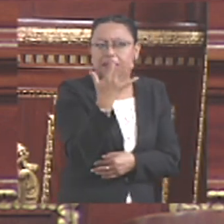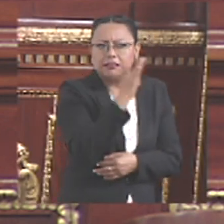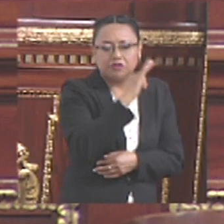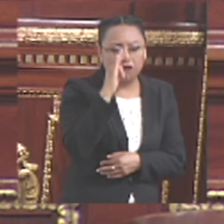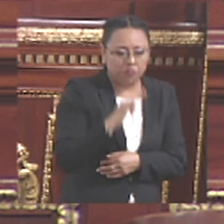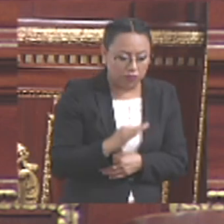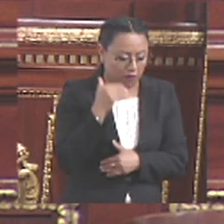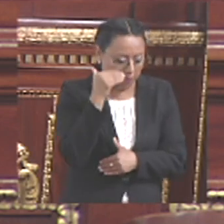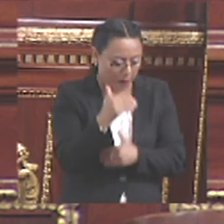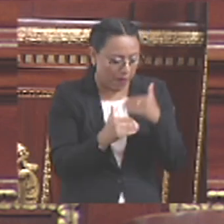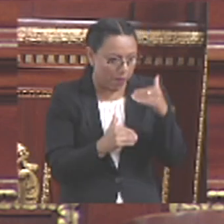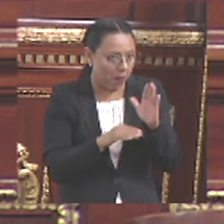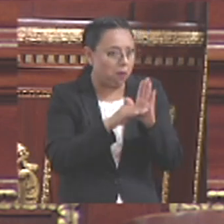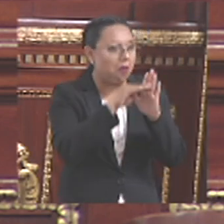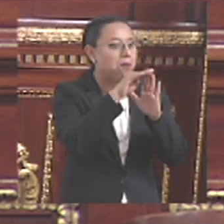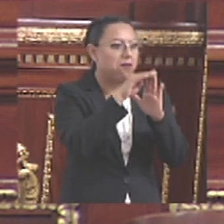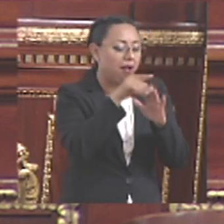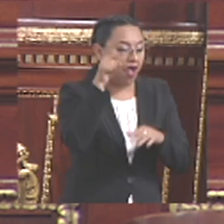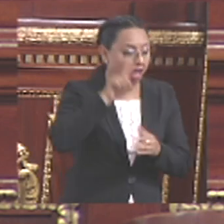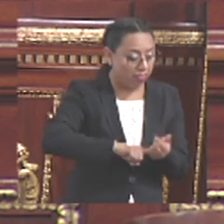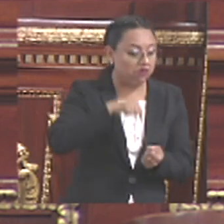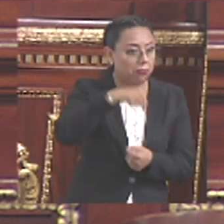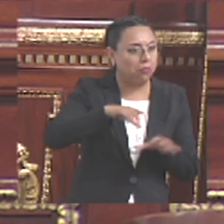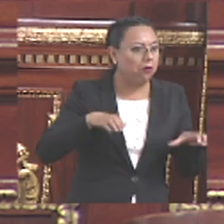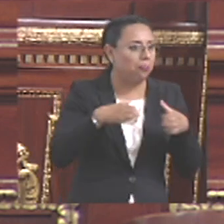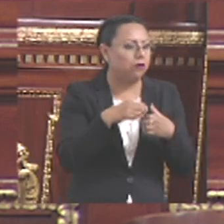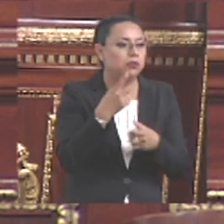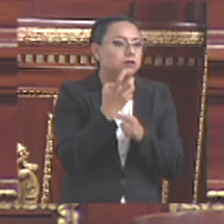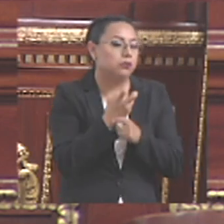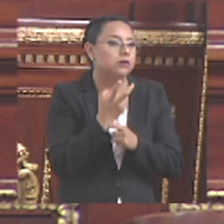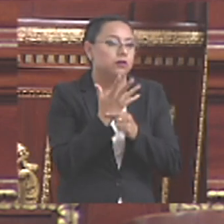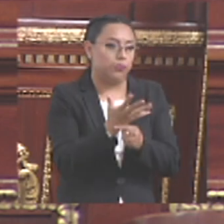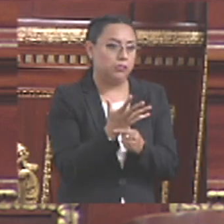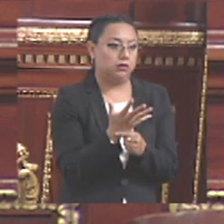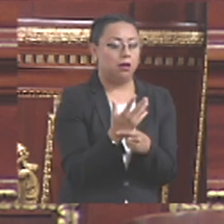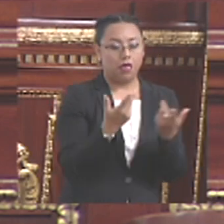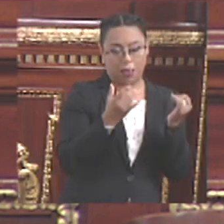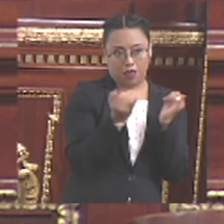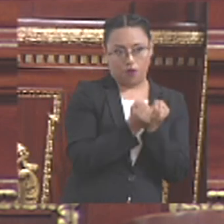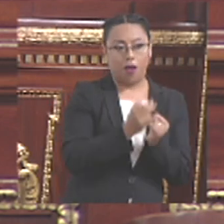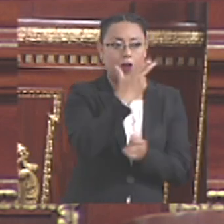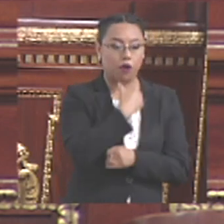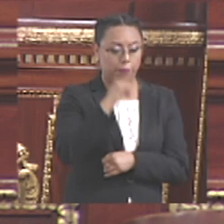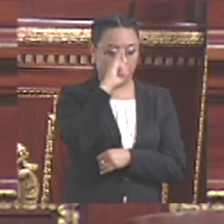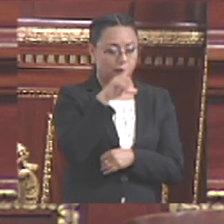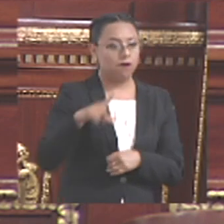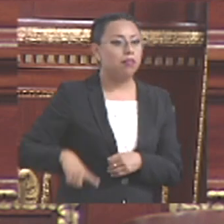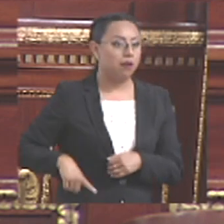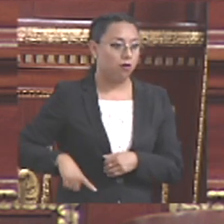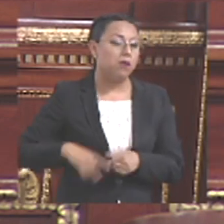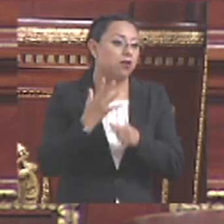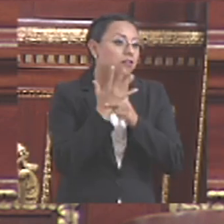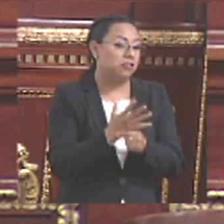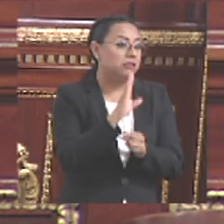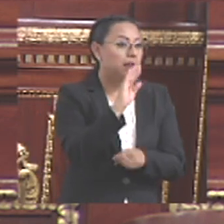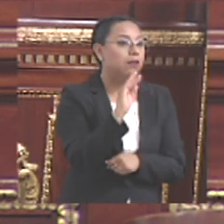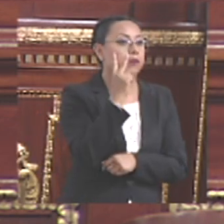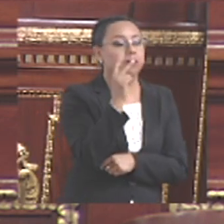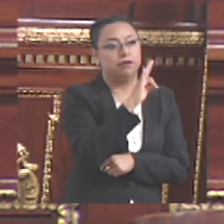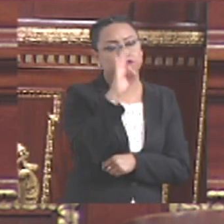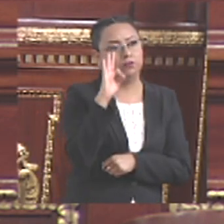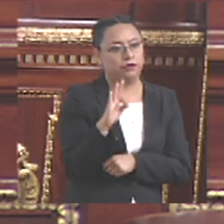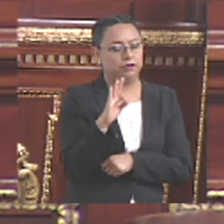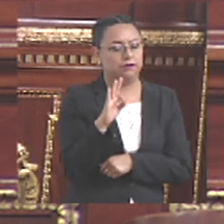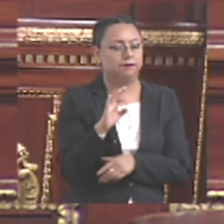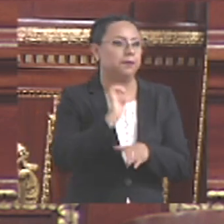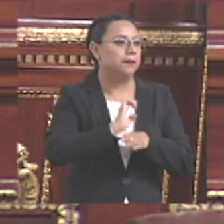avance que en este Congreso se ha dicho y que el jefe de gobierno también ha manifestado. Él comenta que es el 92%, por lo que el